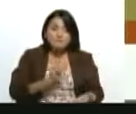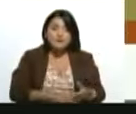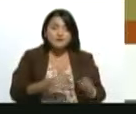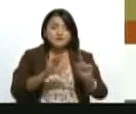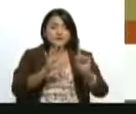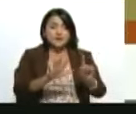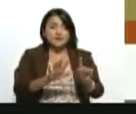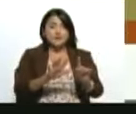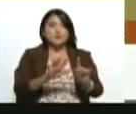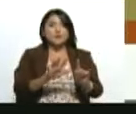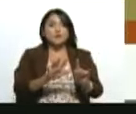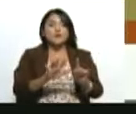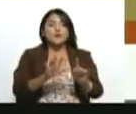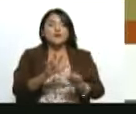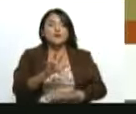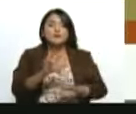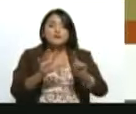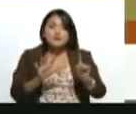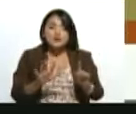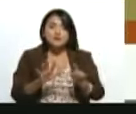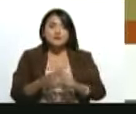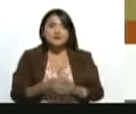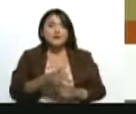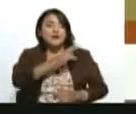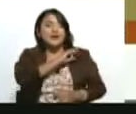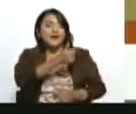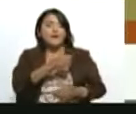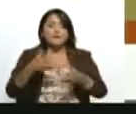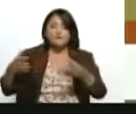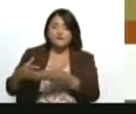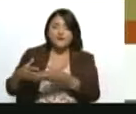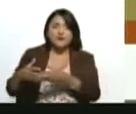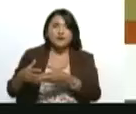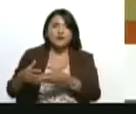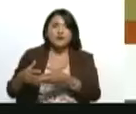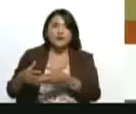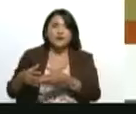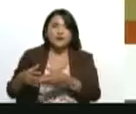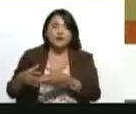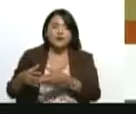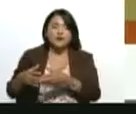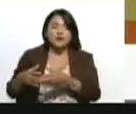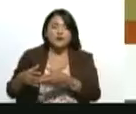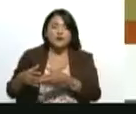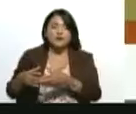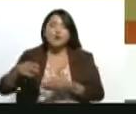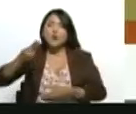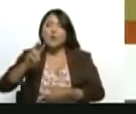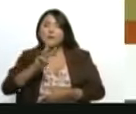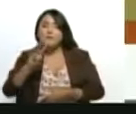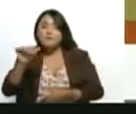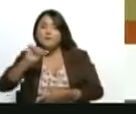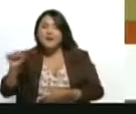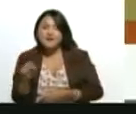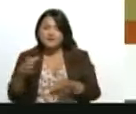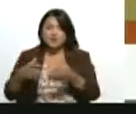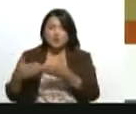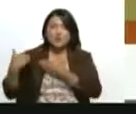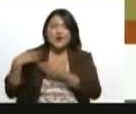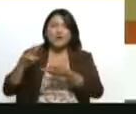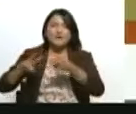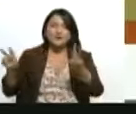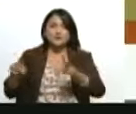1.636 jefes de UPAS, 1, 2, 3, 500, 600, 800,